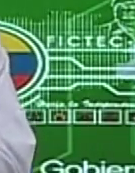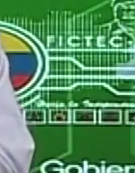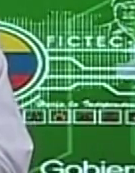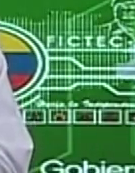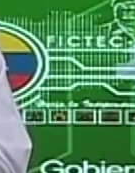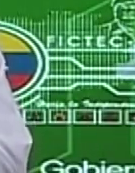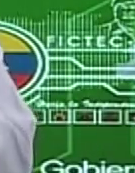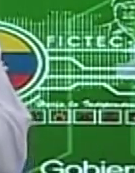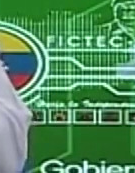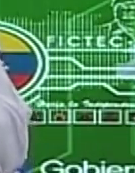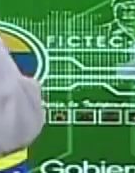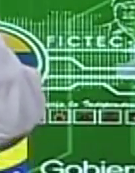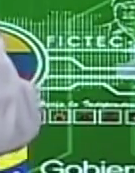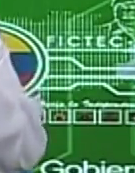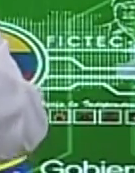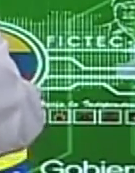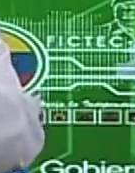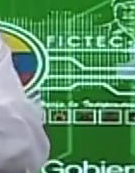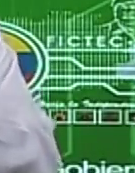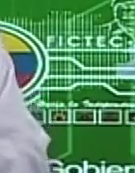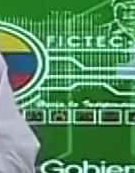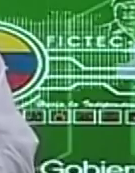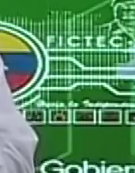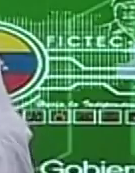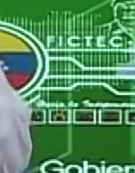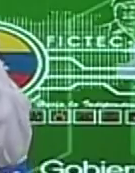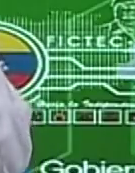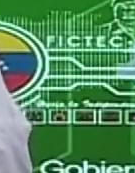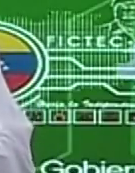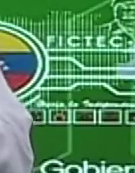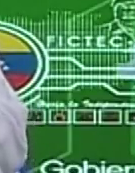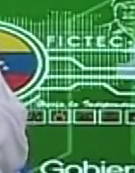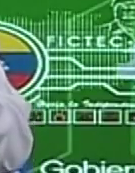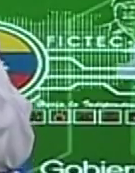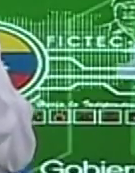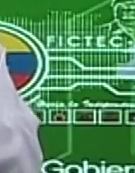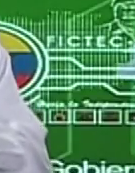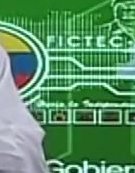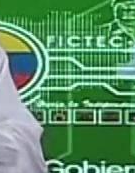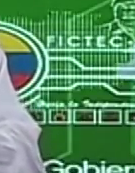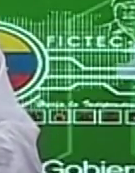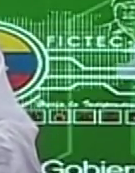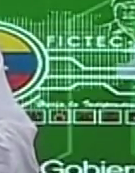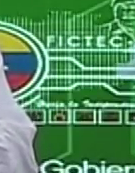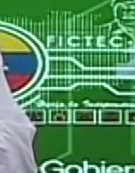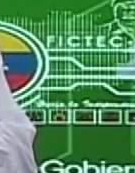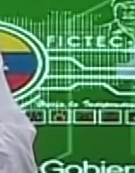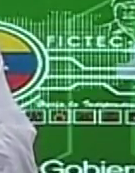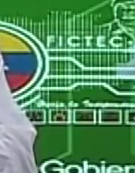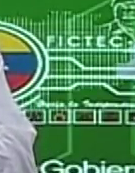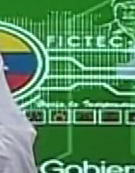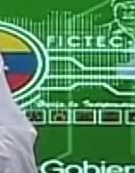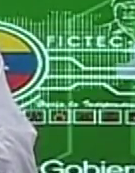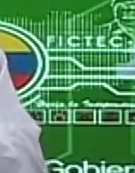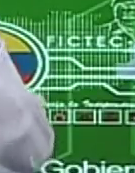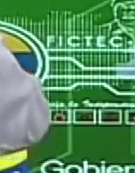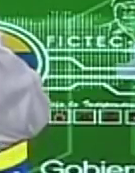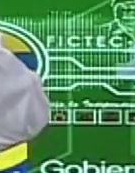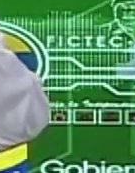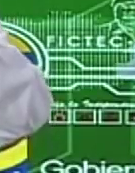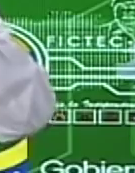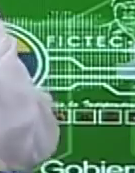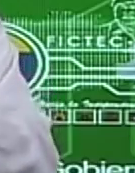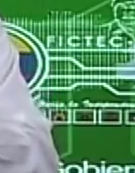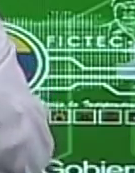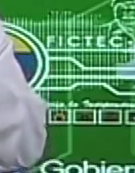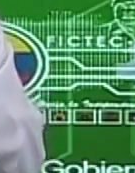Confío en ustedes. Pongo toda mi fe en ustedes, porque yo quiero un sector de telecomunicaciones que